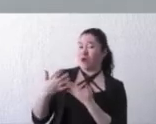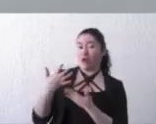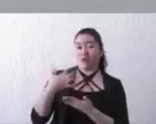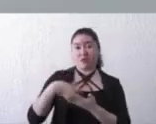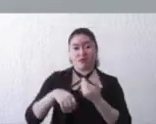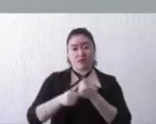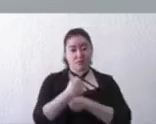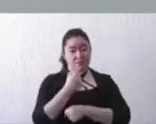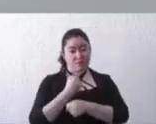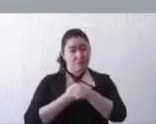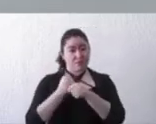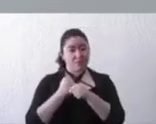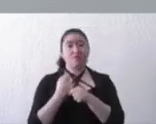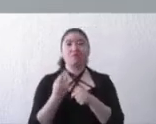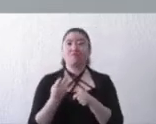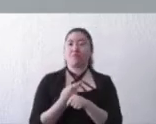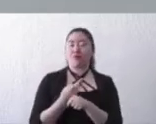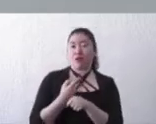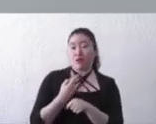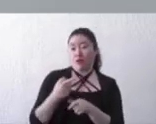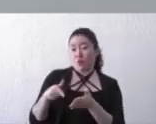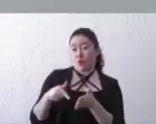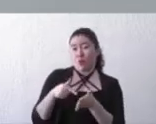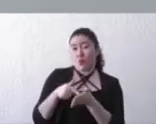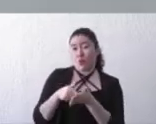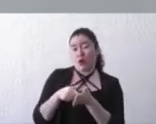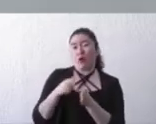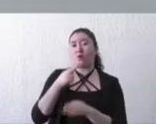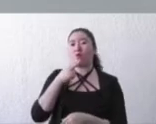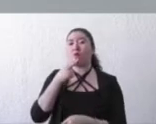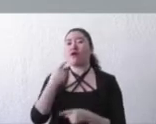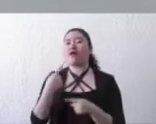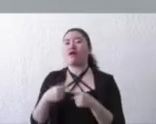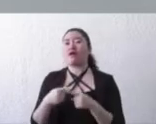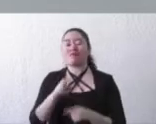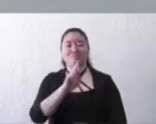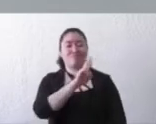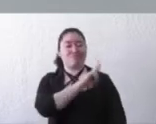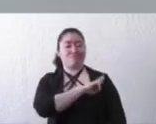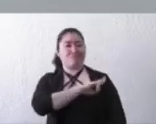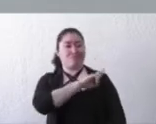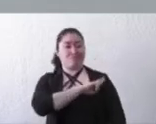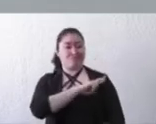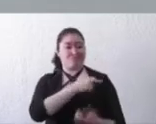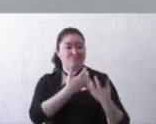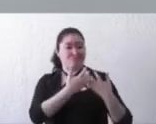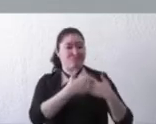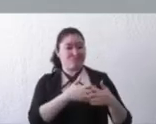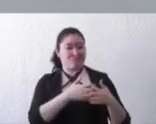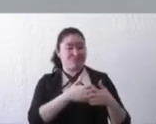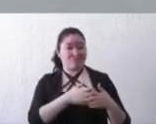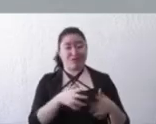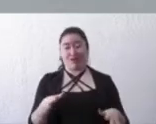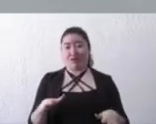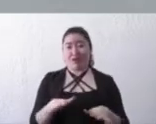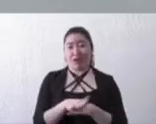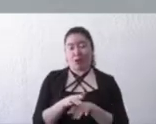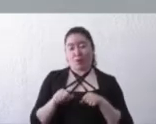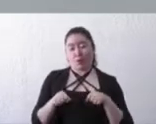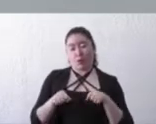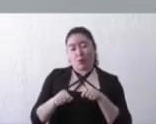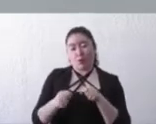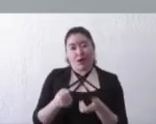un espacio que iba a ser de un soy yo sufro todo privado un centro comercial con una funeraria